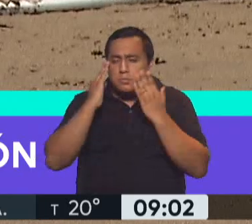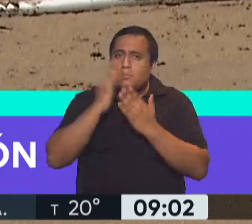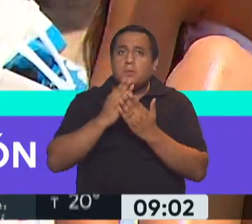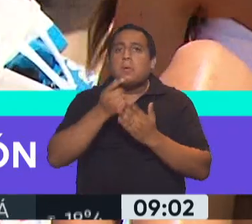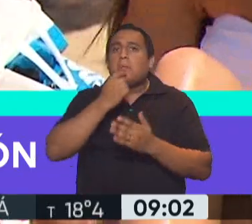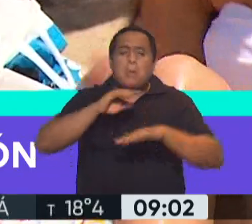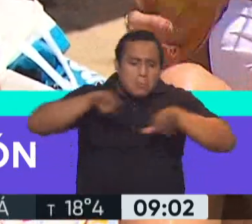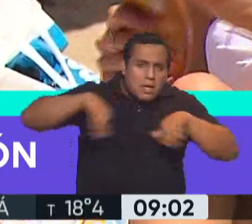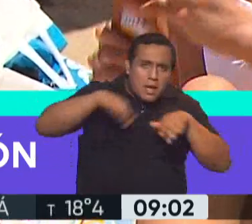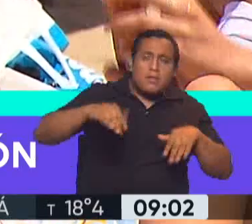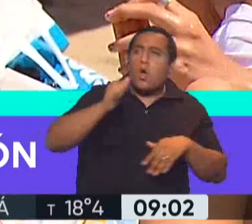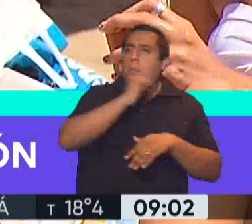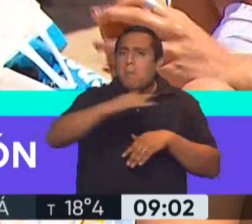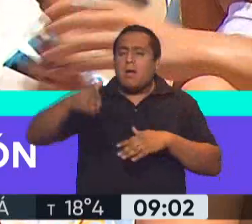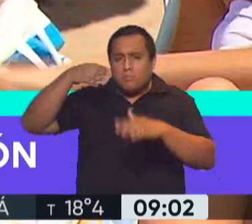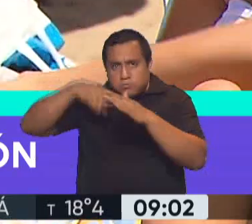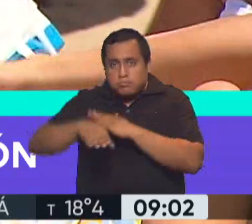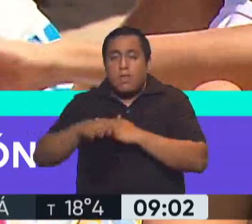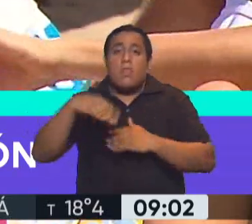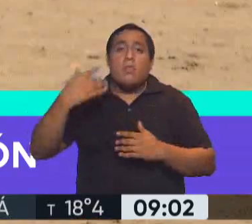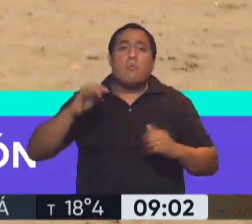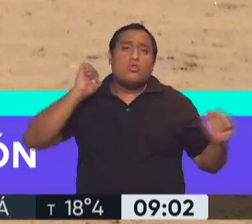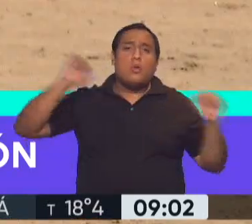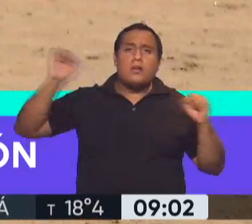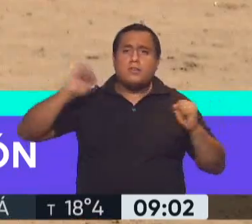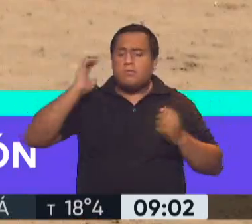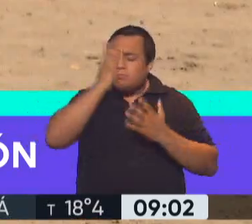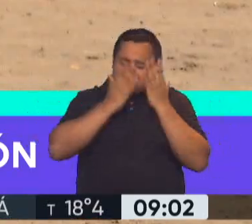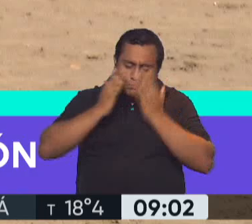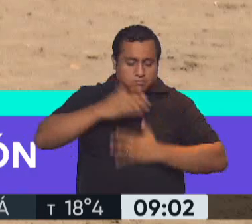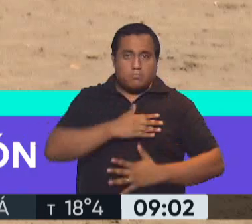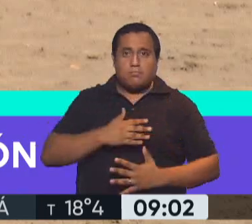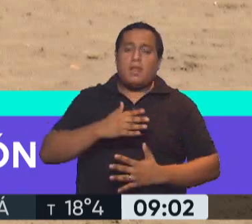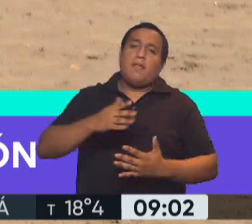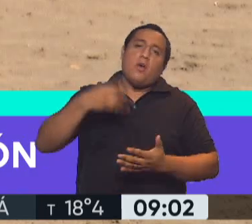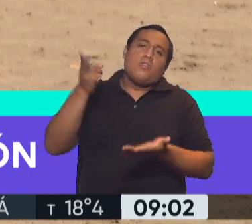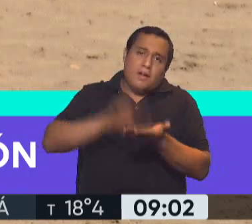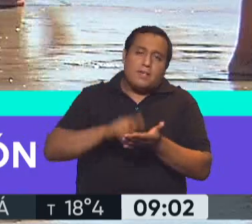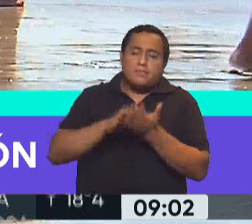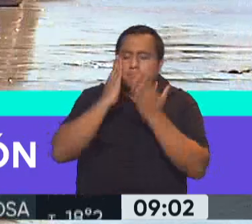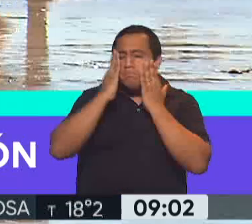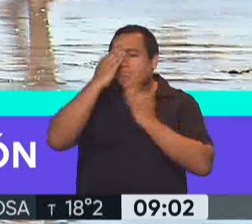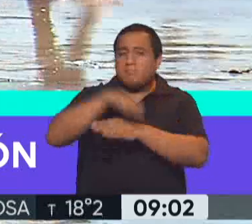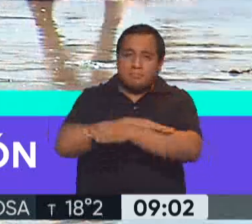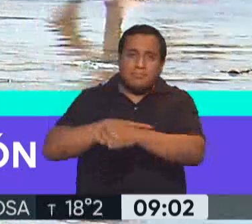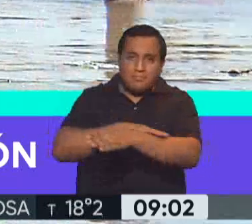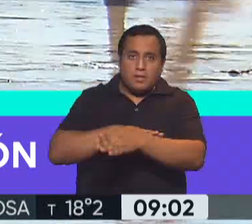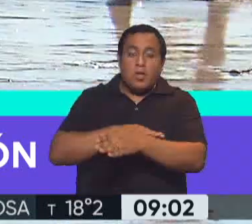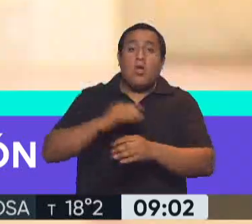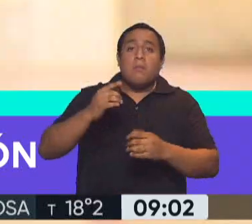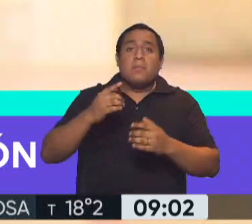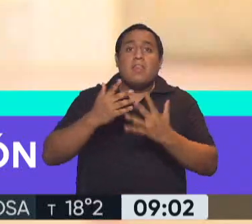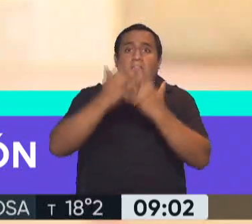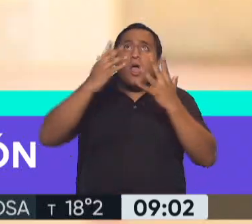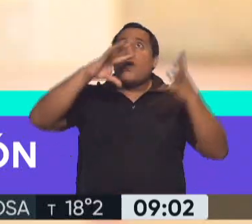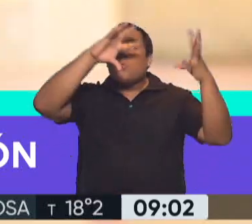ducha, entra al mar y se pasa la toalla, tiene que reaplicar ese protector solar. Los días nublados también, porque los días nublados,